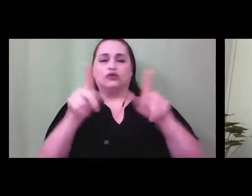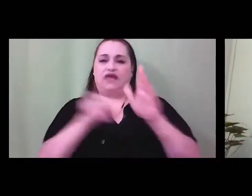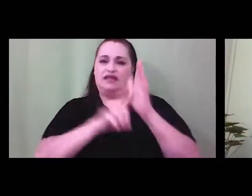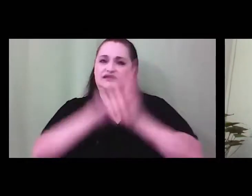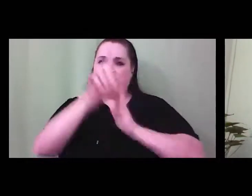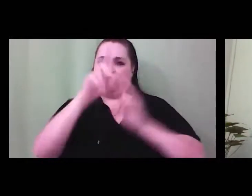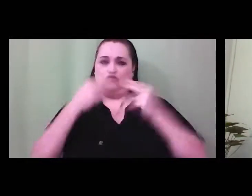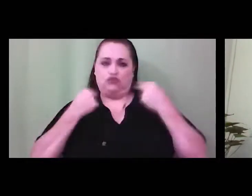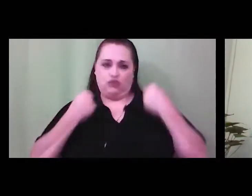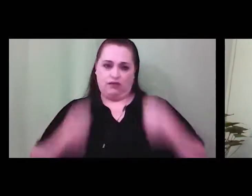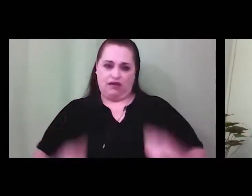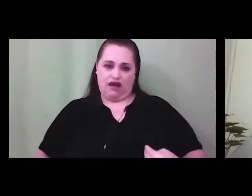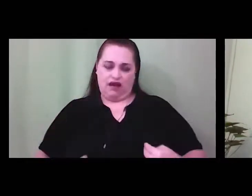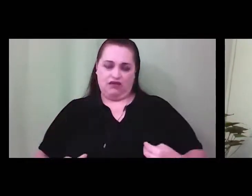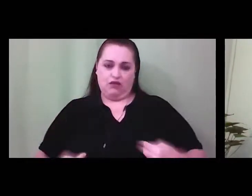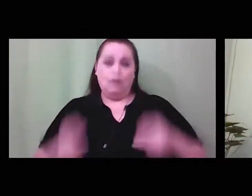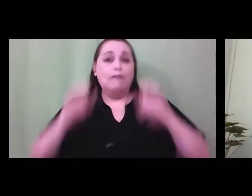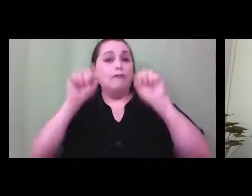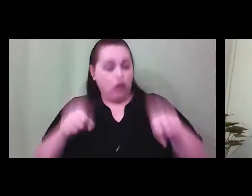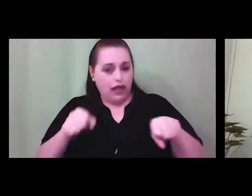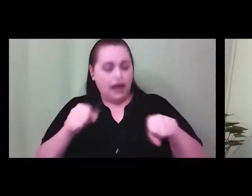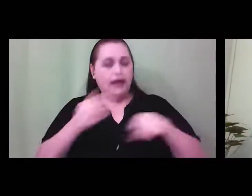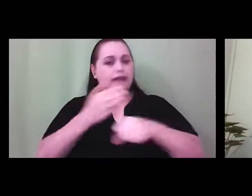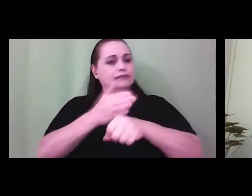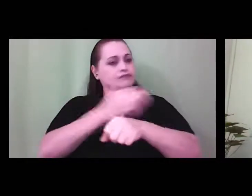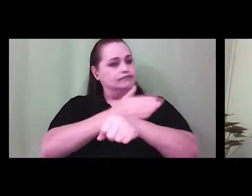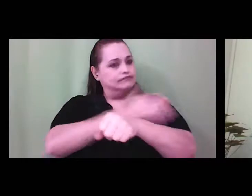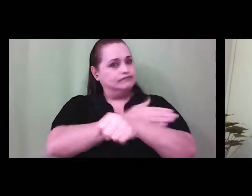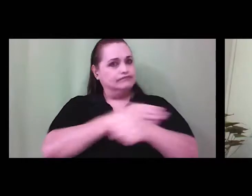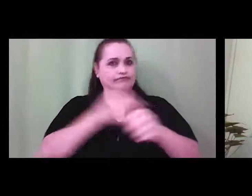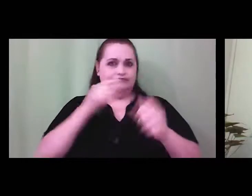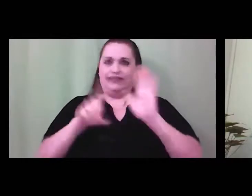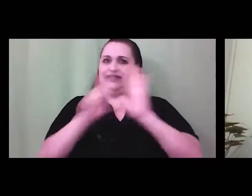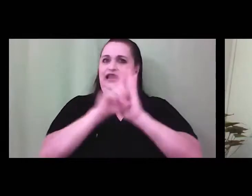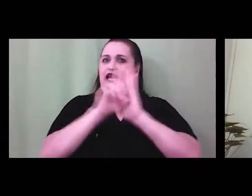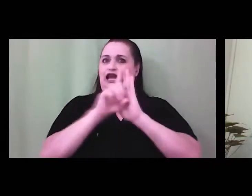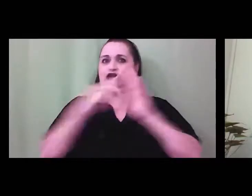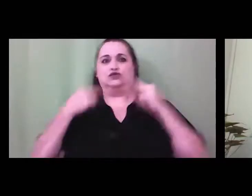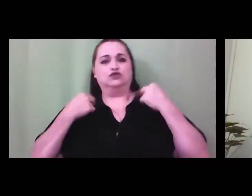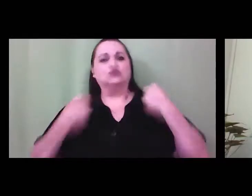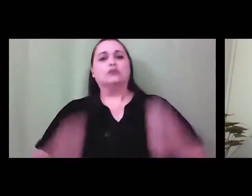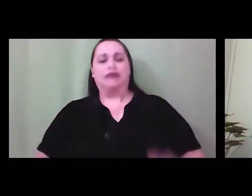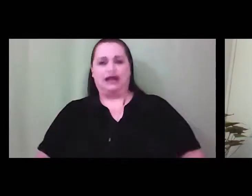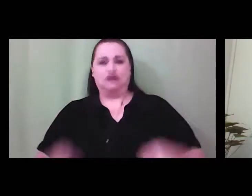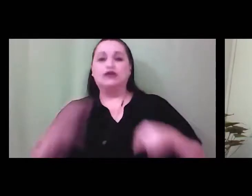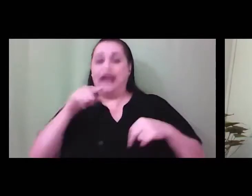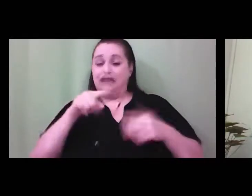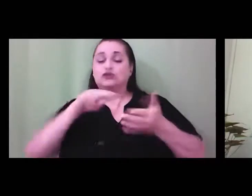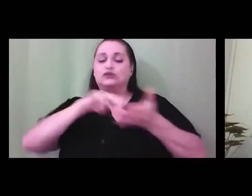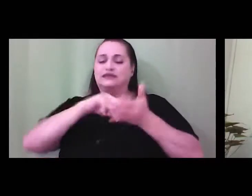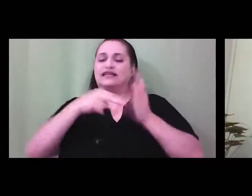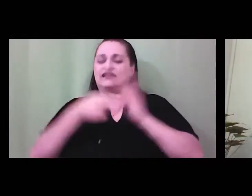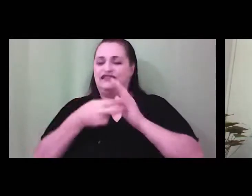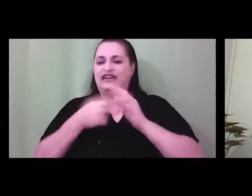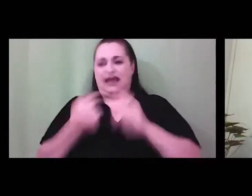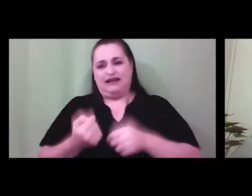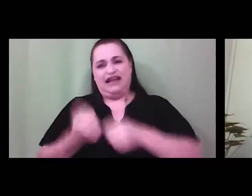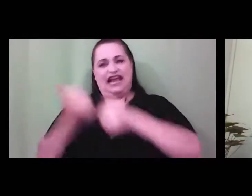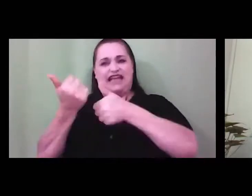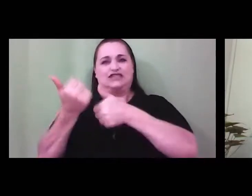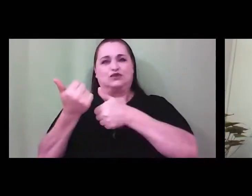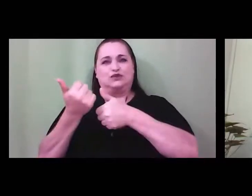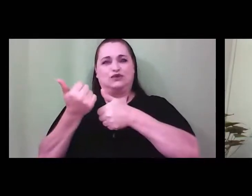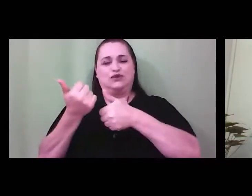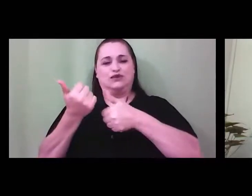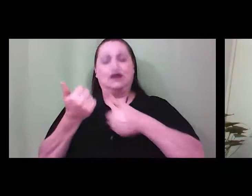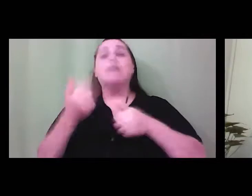humano, de poder ejercer nuestros derechos humanos. Eso significa la exclusión. Por eso es que la inclusión